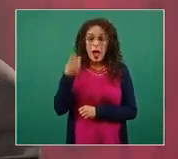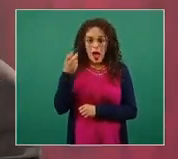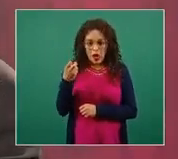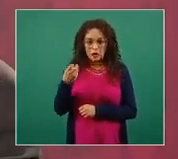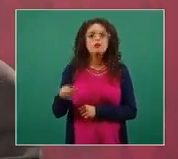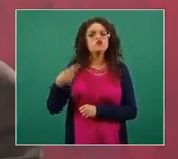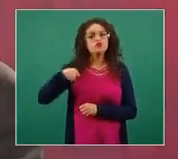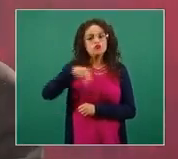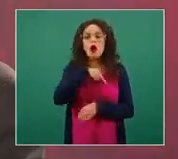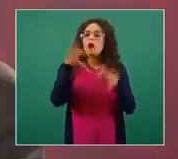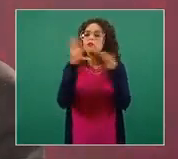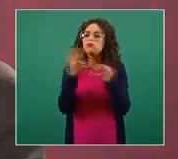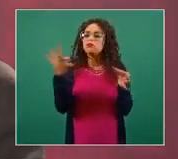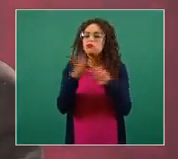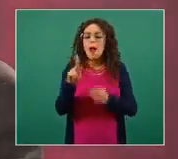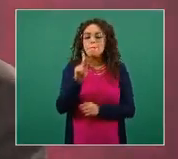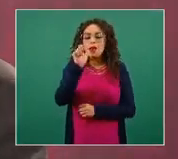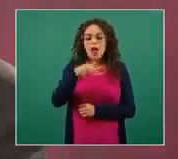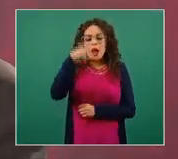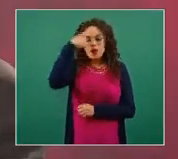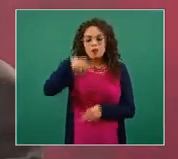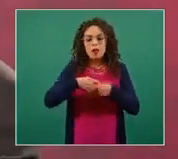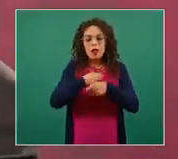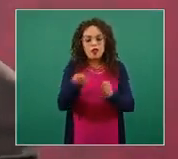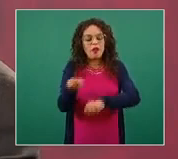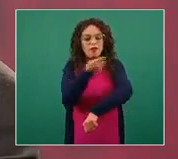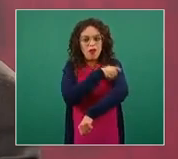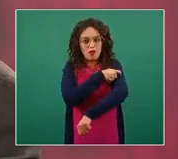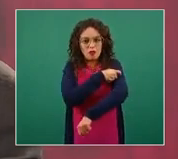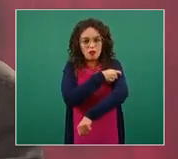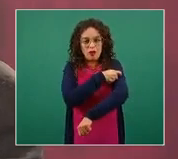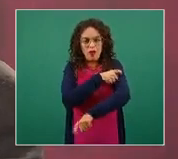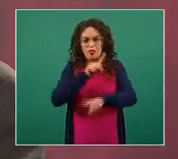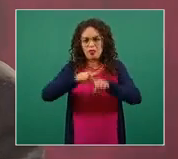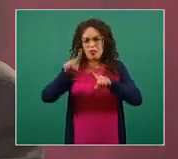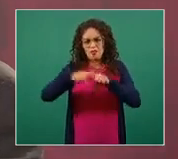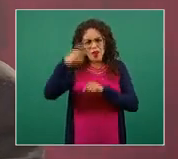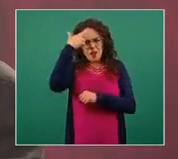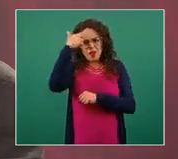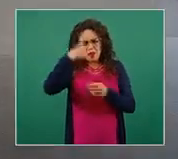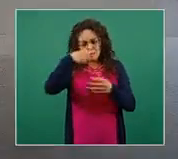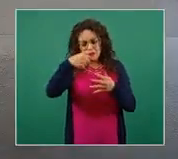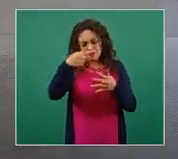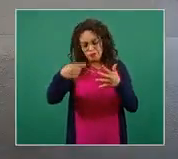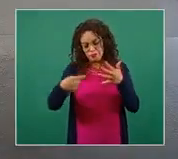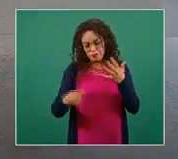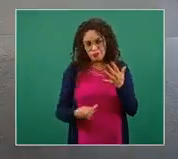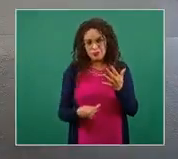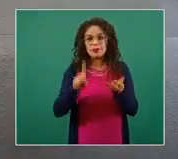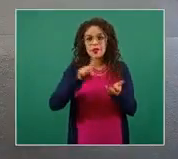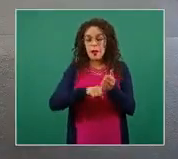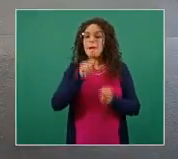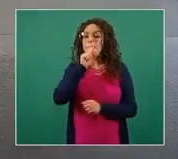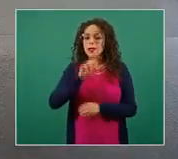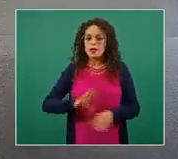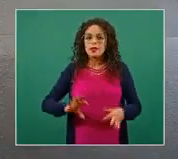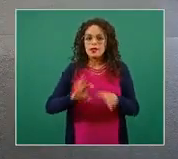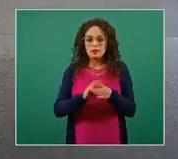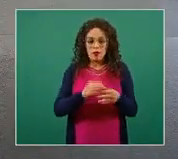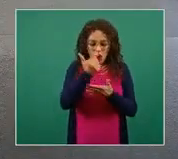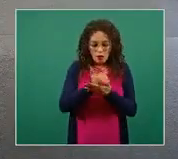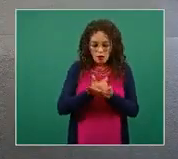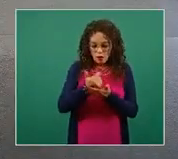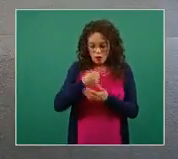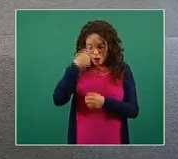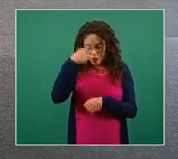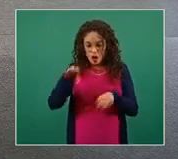plan de vacunación en varios aspectos, y eso incluyó el aspecto logístico que presentó Juan Ferrer, y